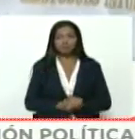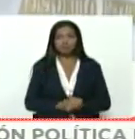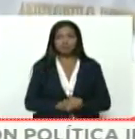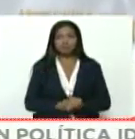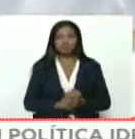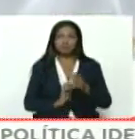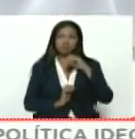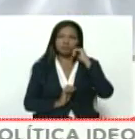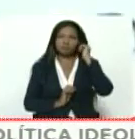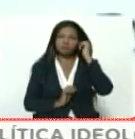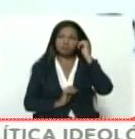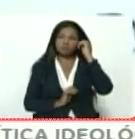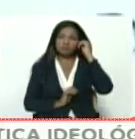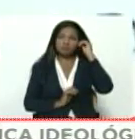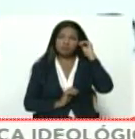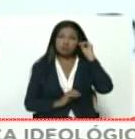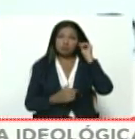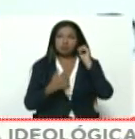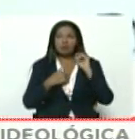Me cuesta entender.